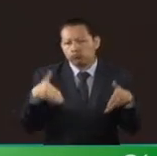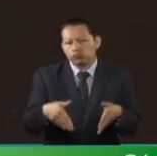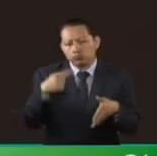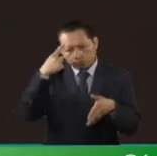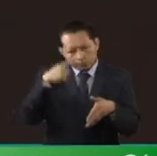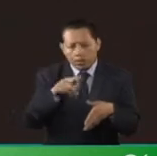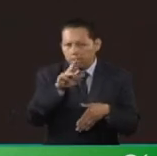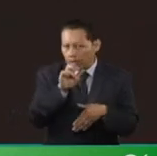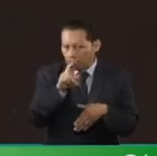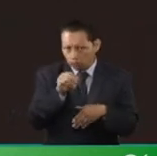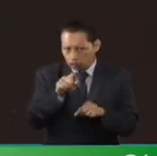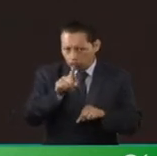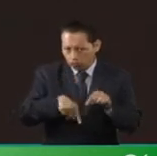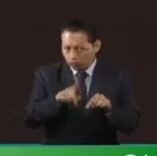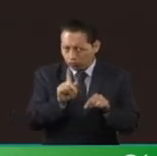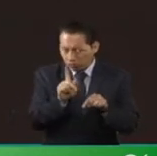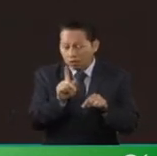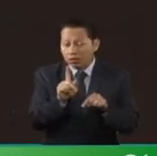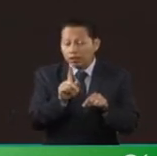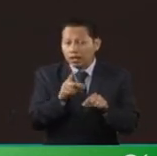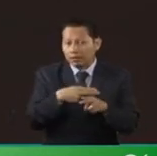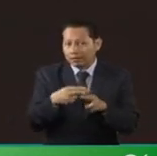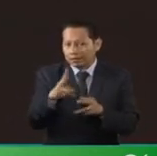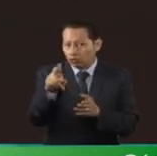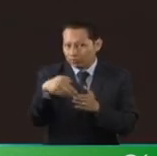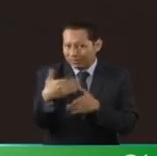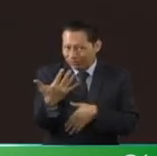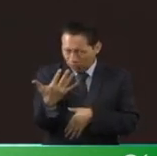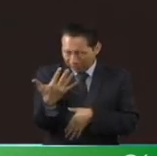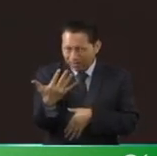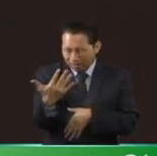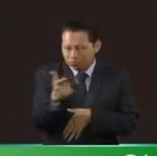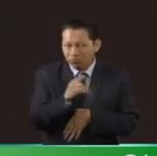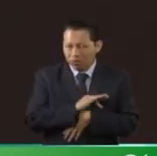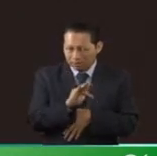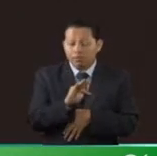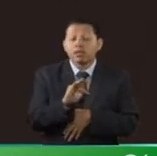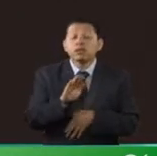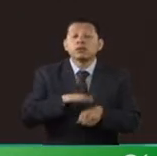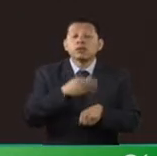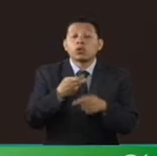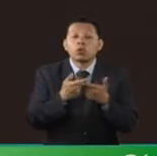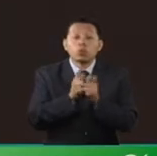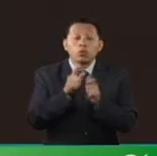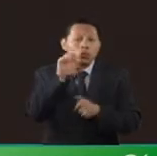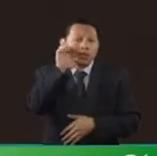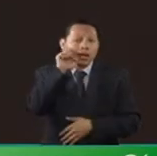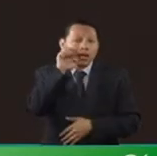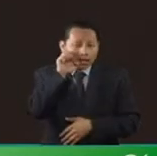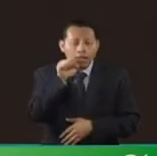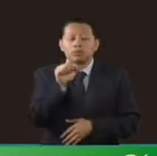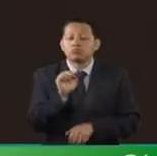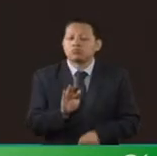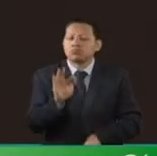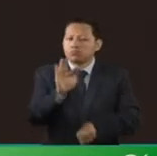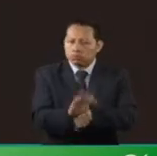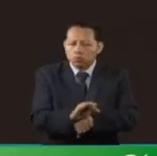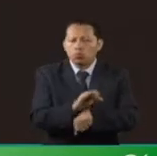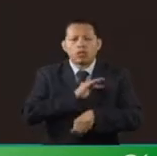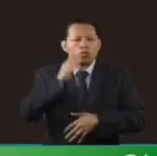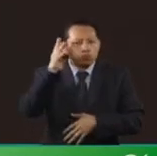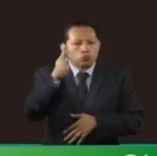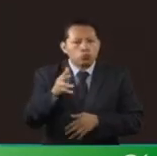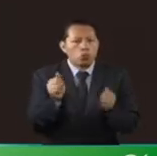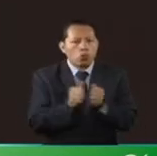energía hacia el 2050. Es por ello que la bancada naranja está a favor de un futuro con